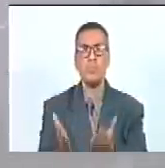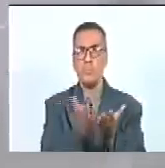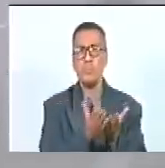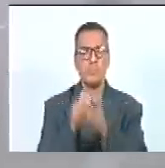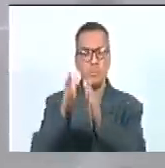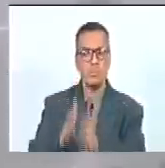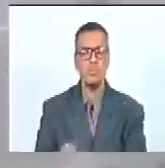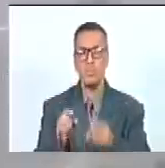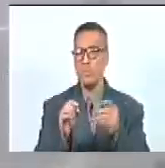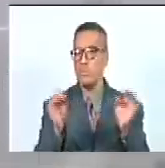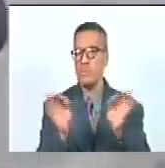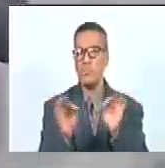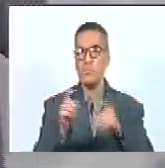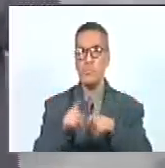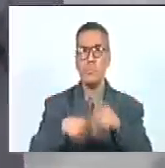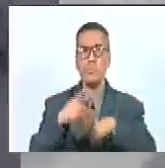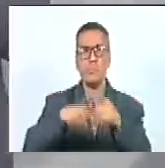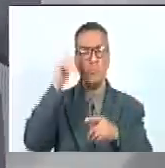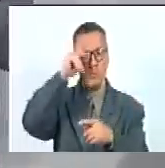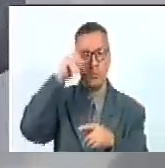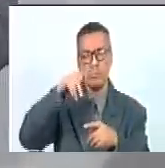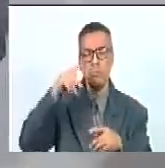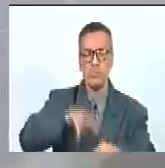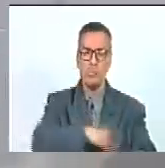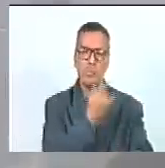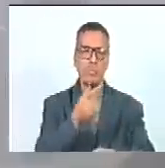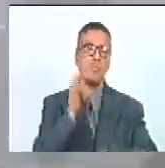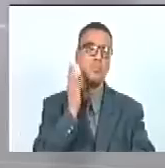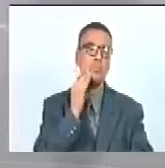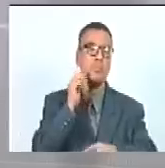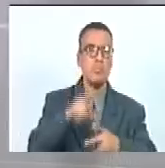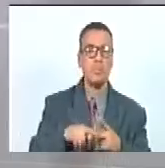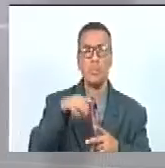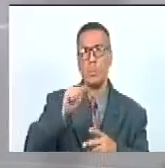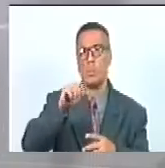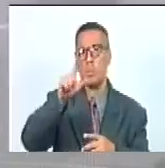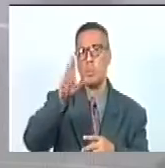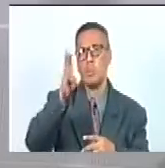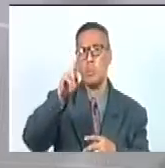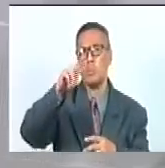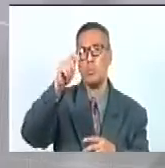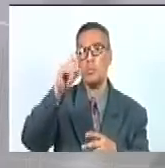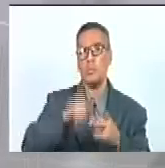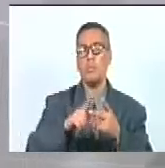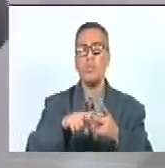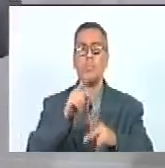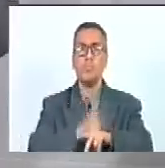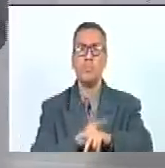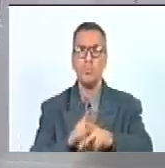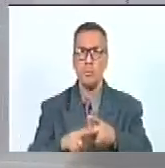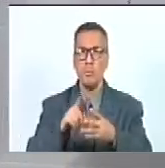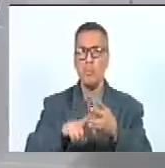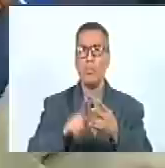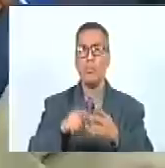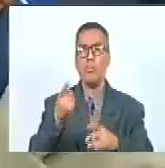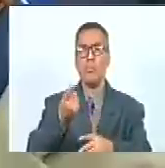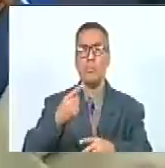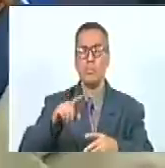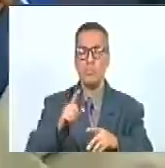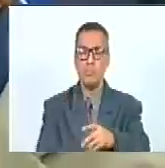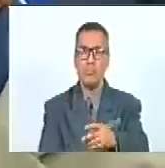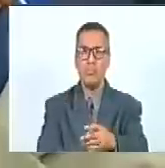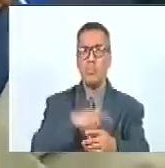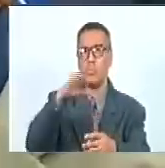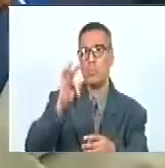estudiantes, desaparecían profesores universitarios, como es el caso de Alberto Lovera y como es el caso del hermano de Fernando Soto